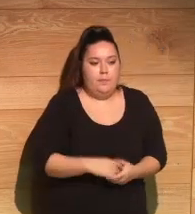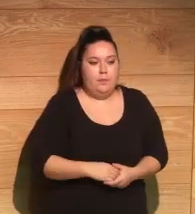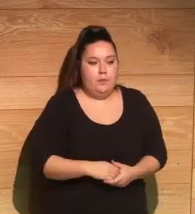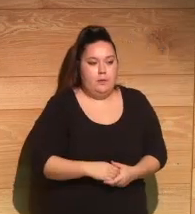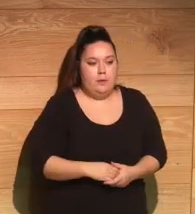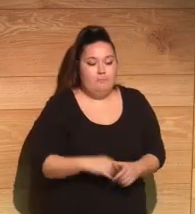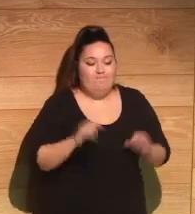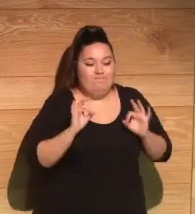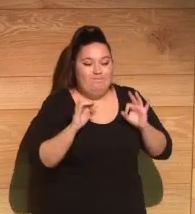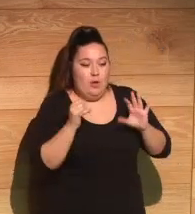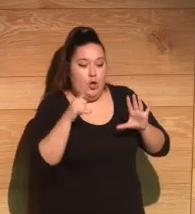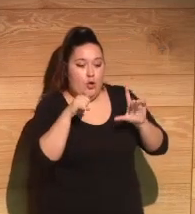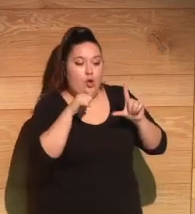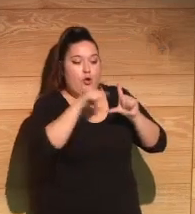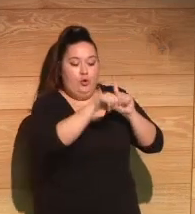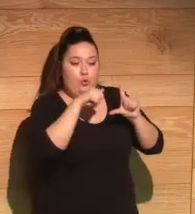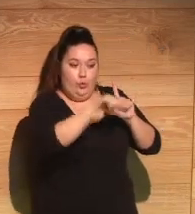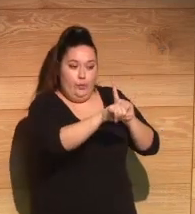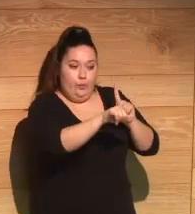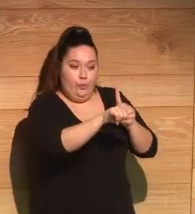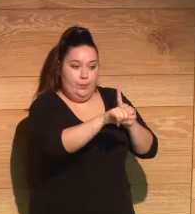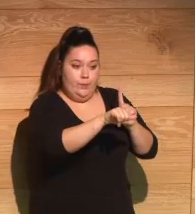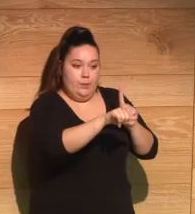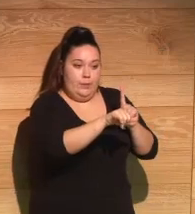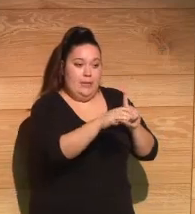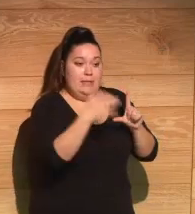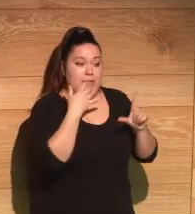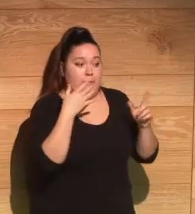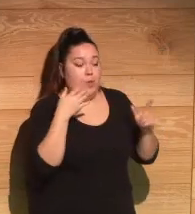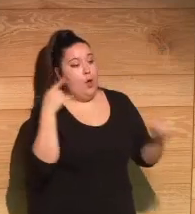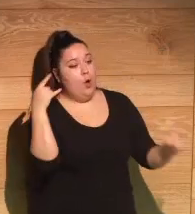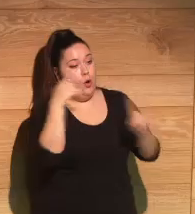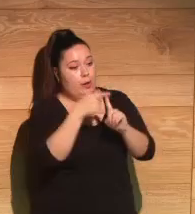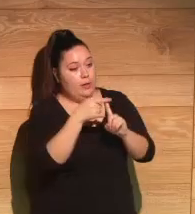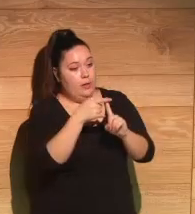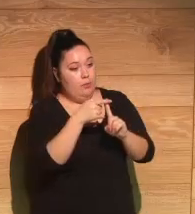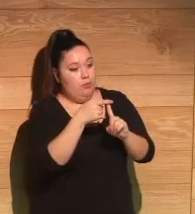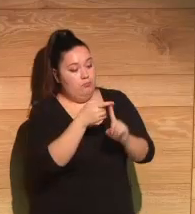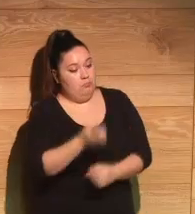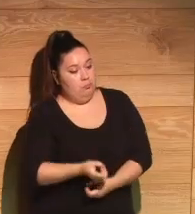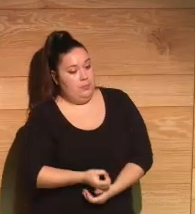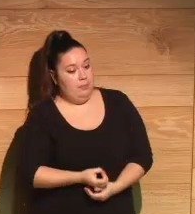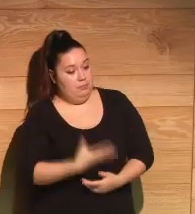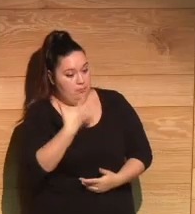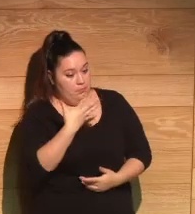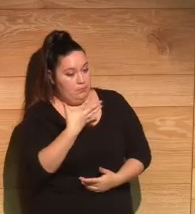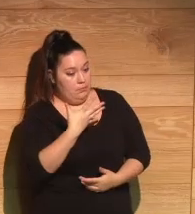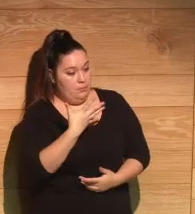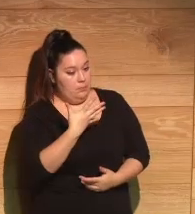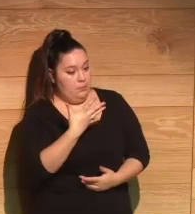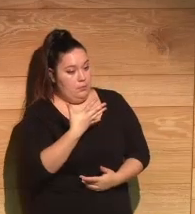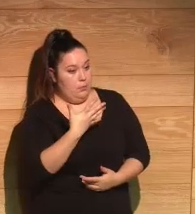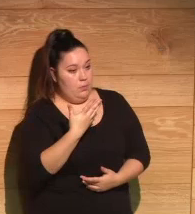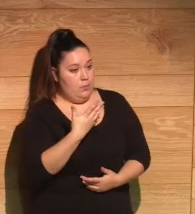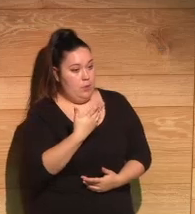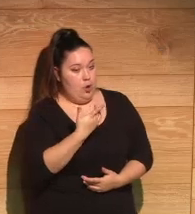en YouTube. Y si el objetivo de la educación es enseñar deleitando, como decía Horacio, los profesores